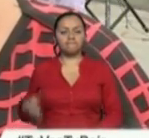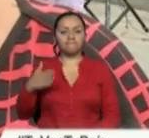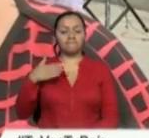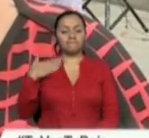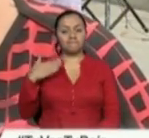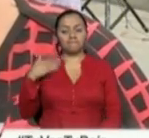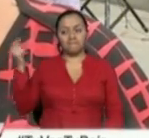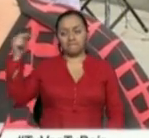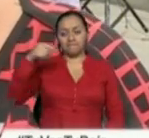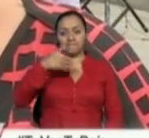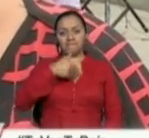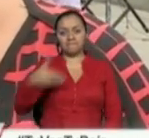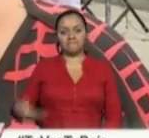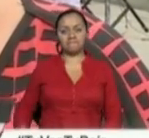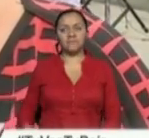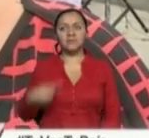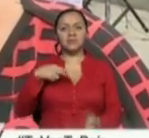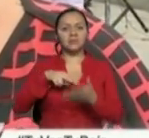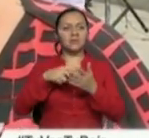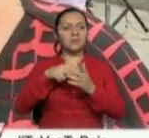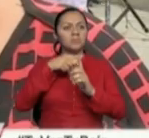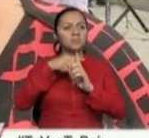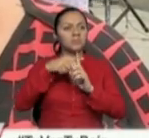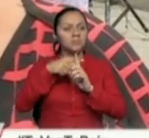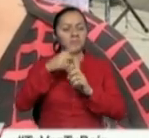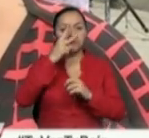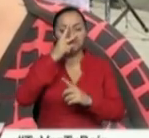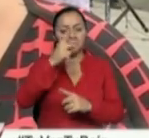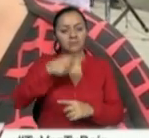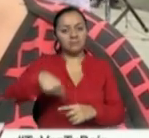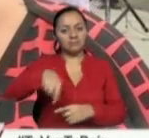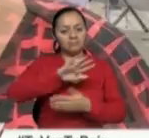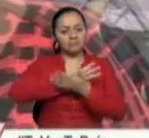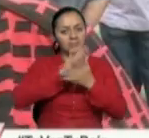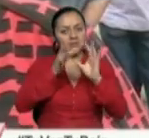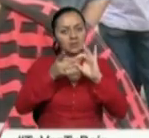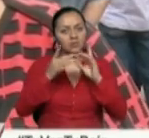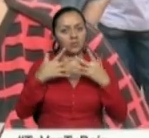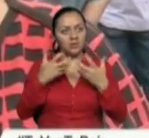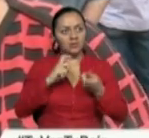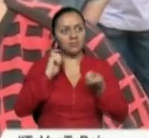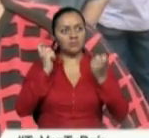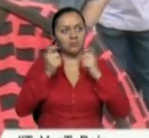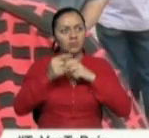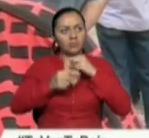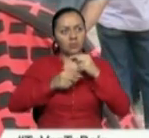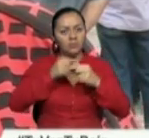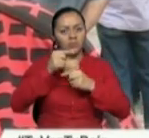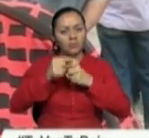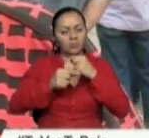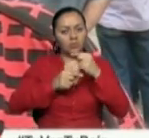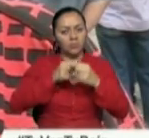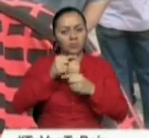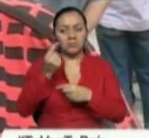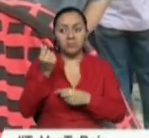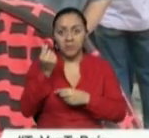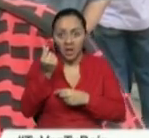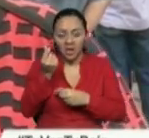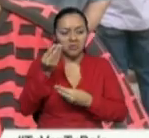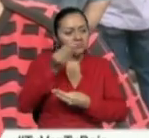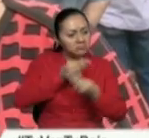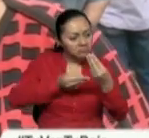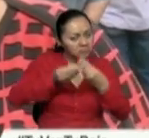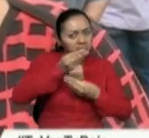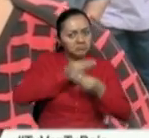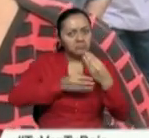llegada de él porque tenemos una esperanza de ver a nuestro milagro cambiar de a poco como va viendo el dinero Como va